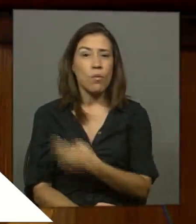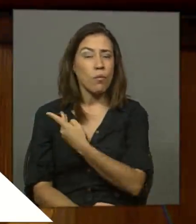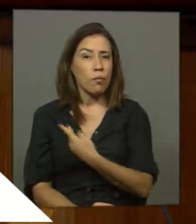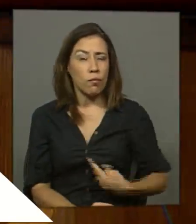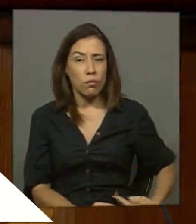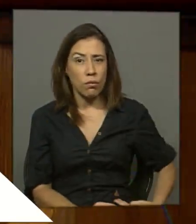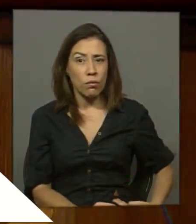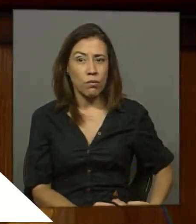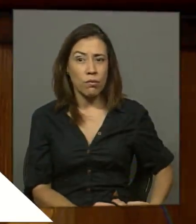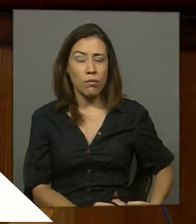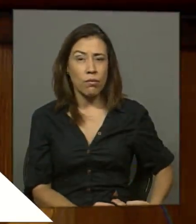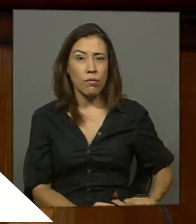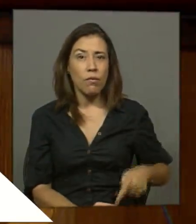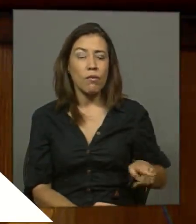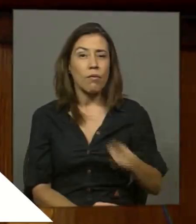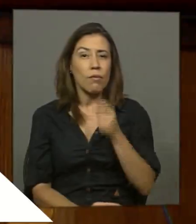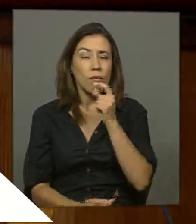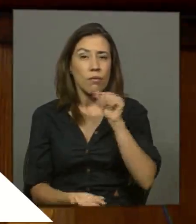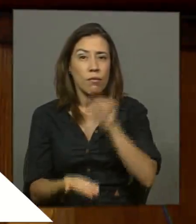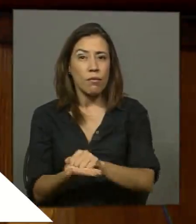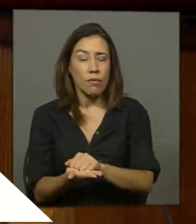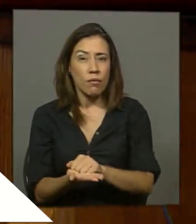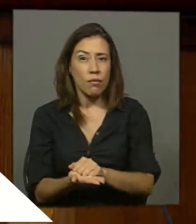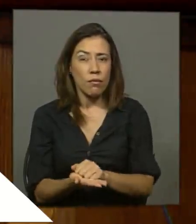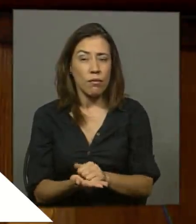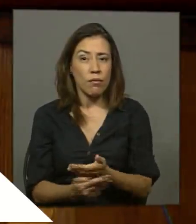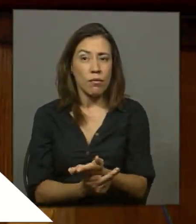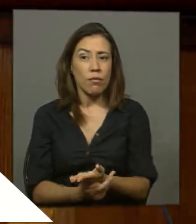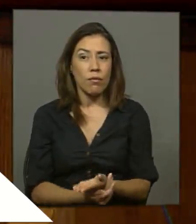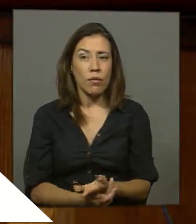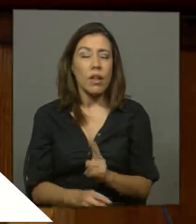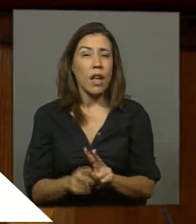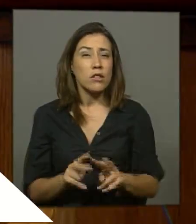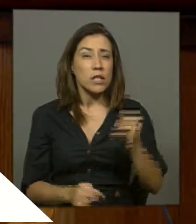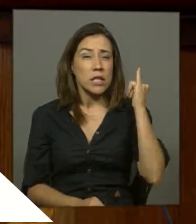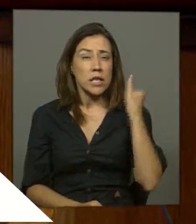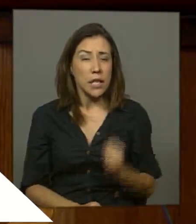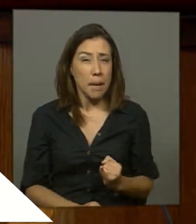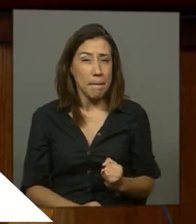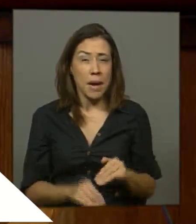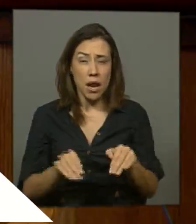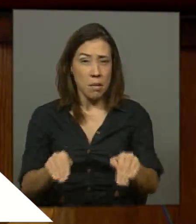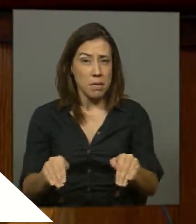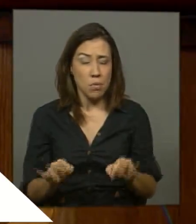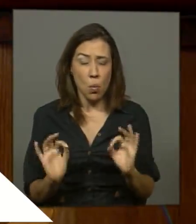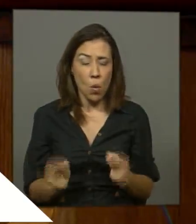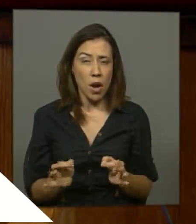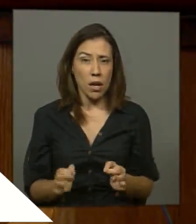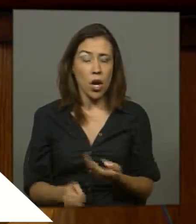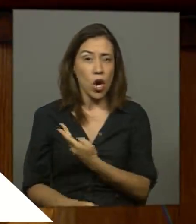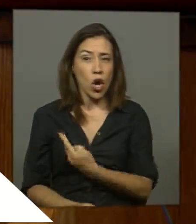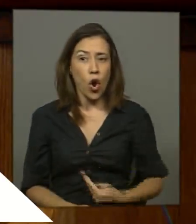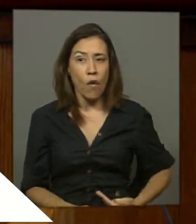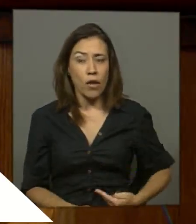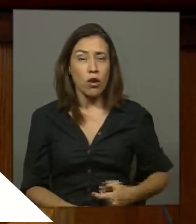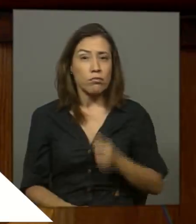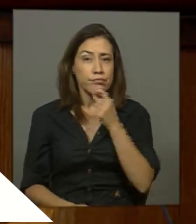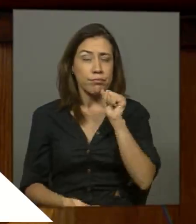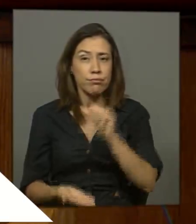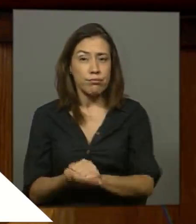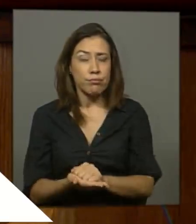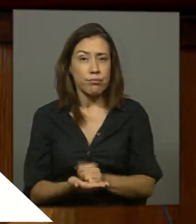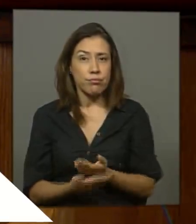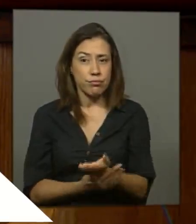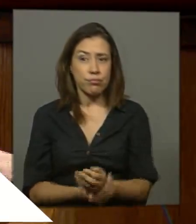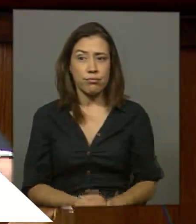es querellante y y ha actuado siempre así el gobierno es querellante en